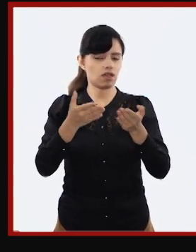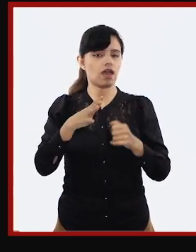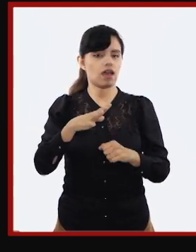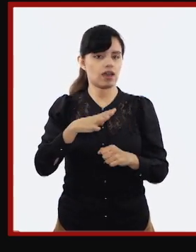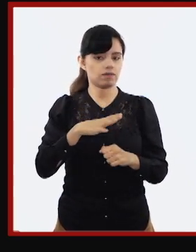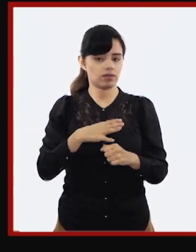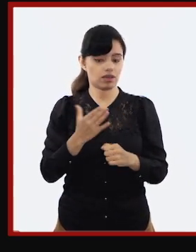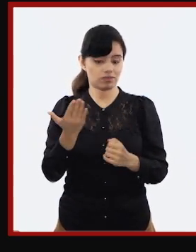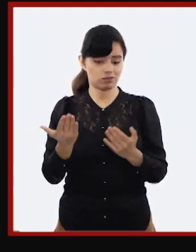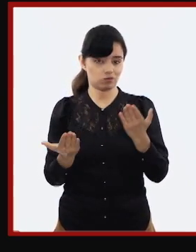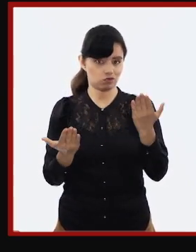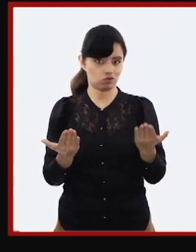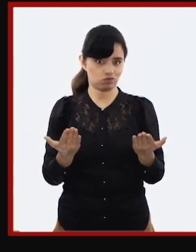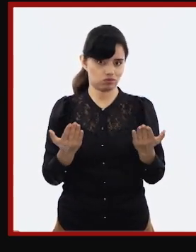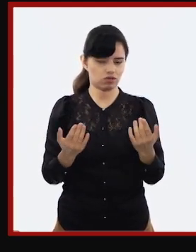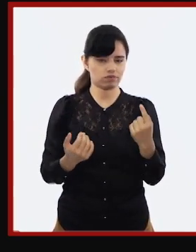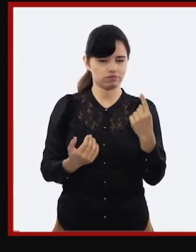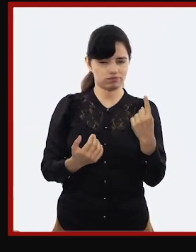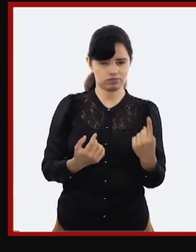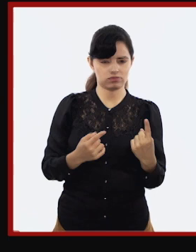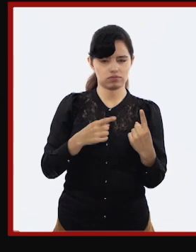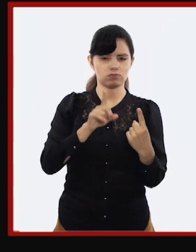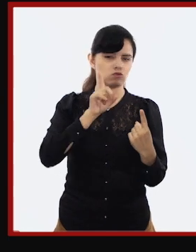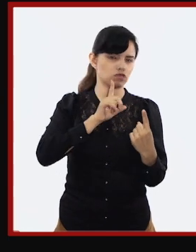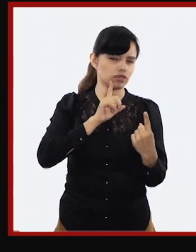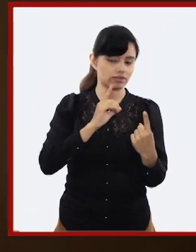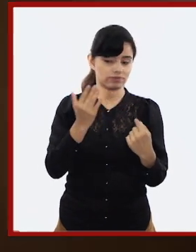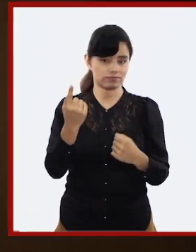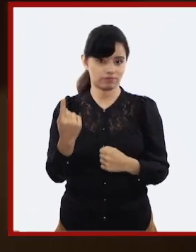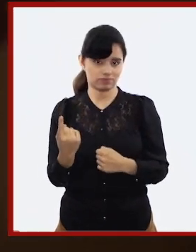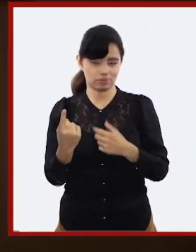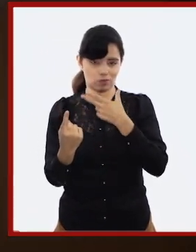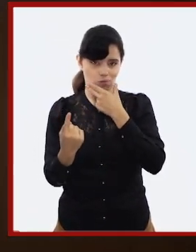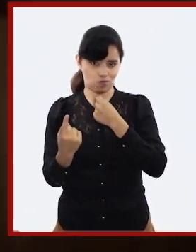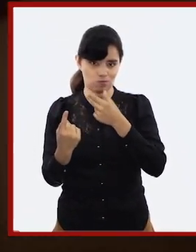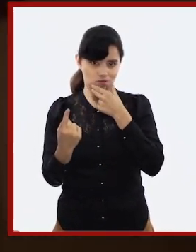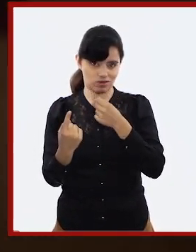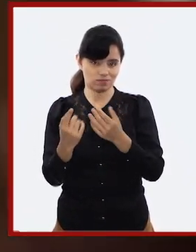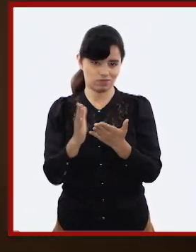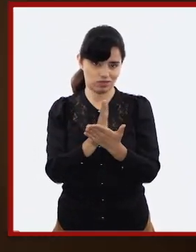estaba dividido en lo femenino y lo masculino.